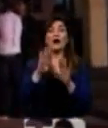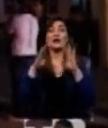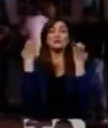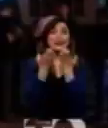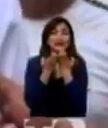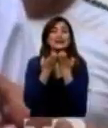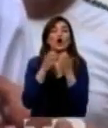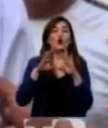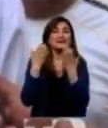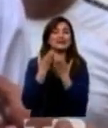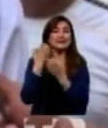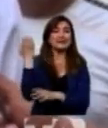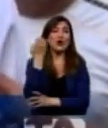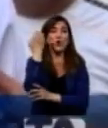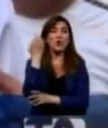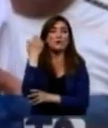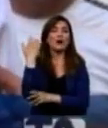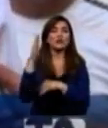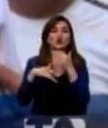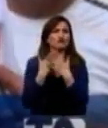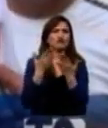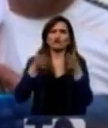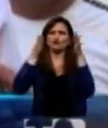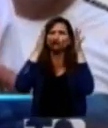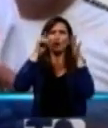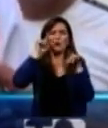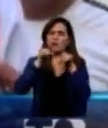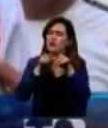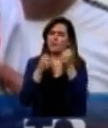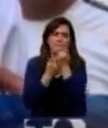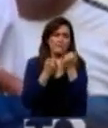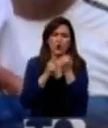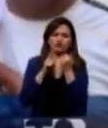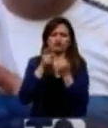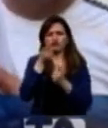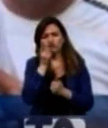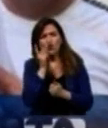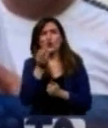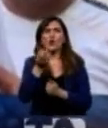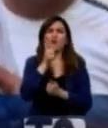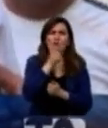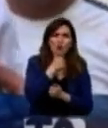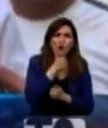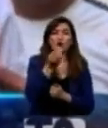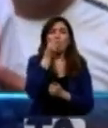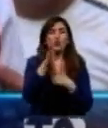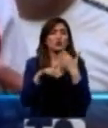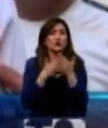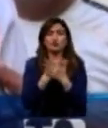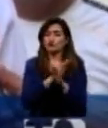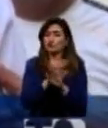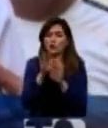a los refugiados. Le hemos dado toda la asistencia humanitaria, hoy vengo coordinando todo el tema de desayuno, almuerzo. Hoy, aparte de eso, ya